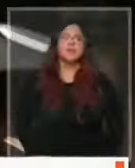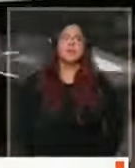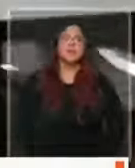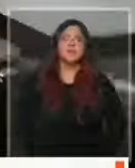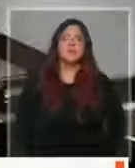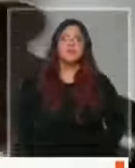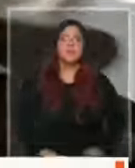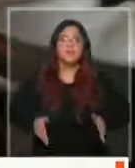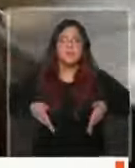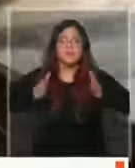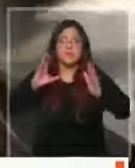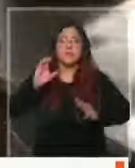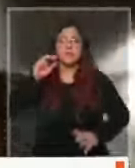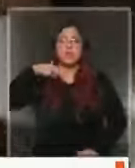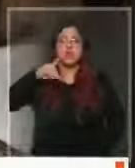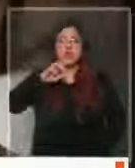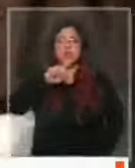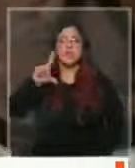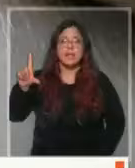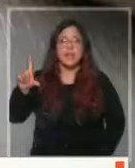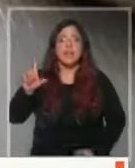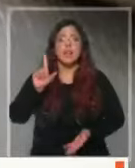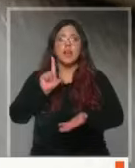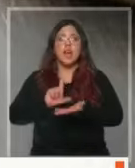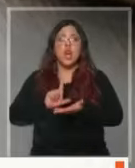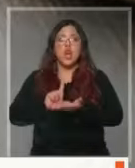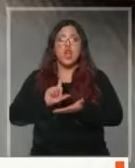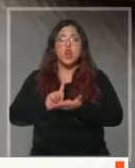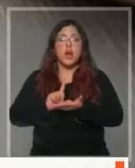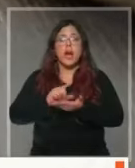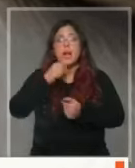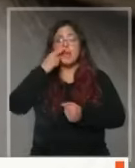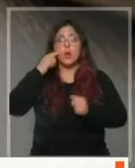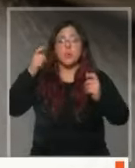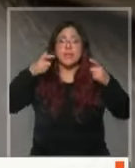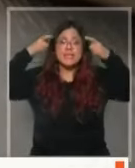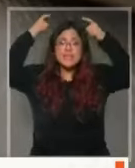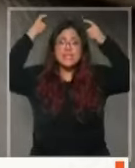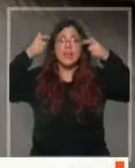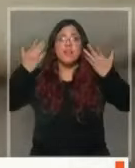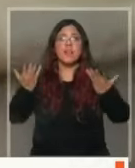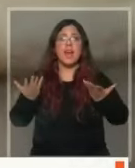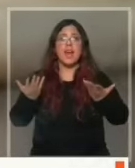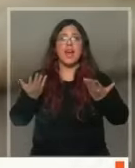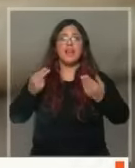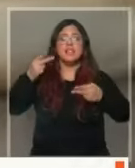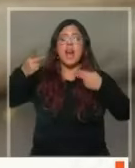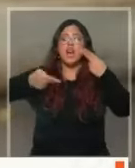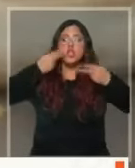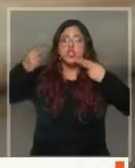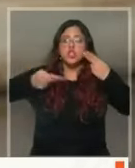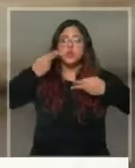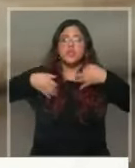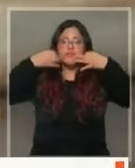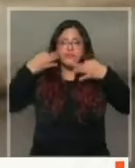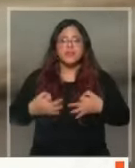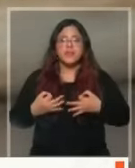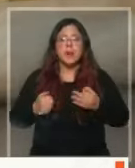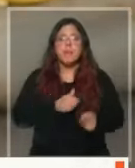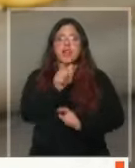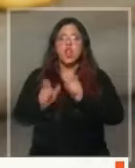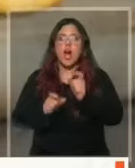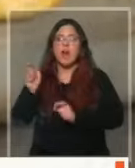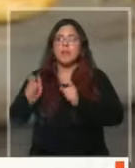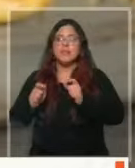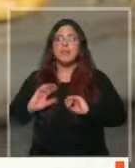En Avenida Condell se encuentra el local de Rafael Juárez, un chef que busca recibir rolls de alta calidad, pero alcance de todo bolsillo para disfrutar sin tiempo